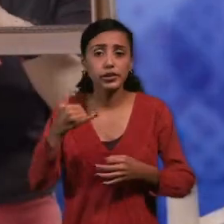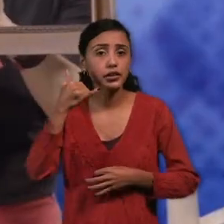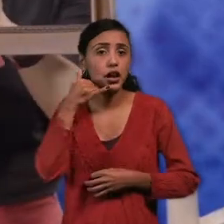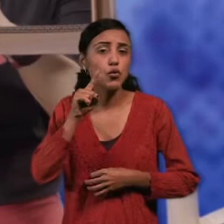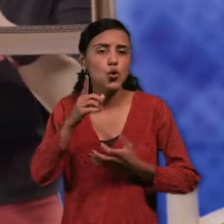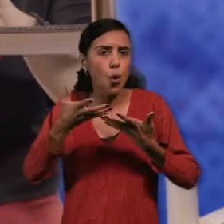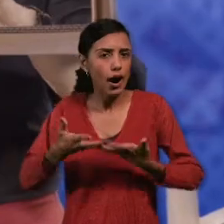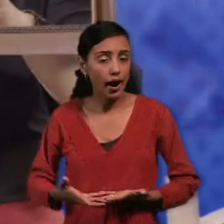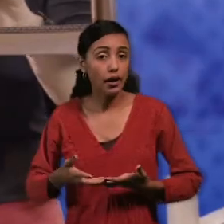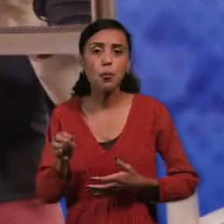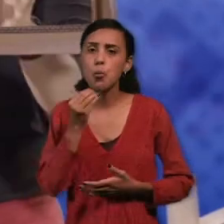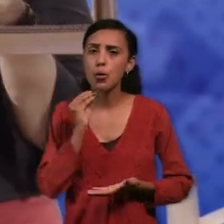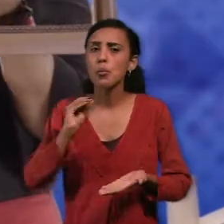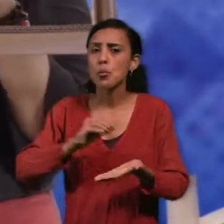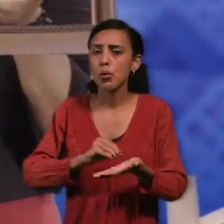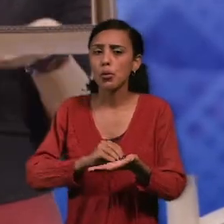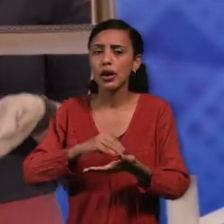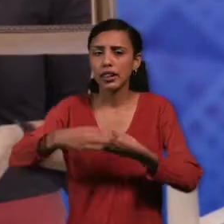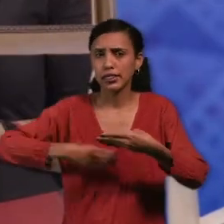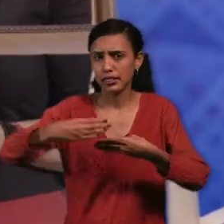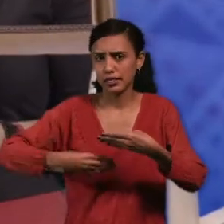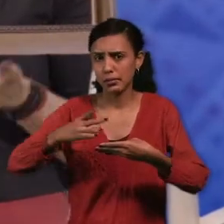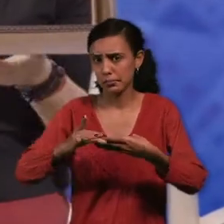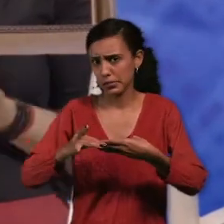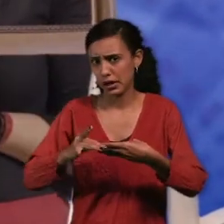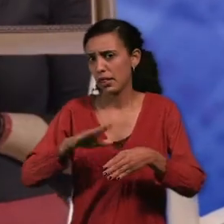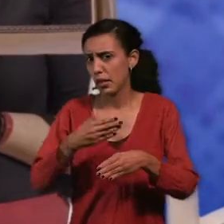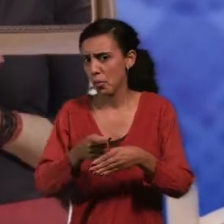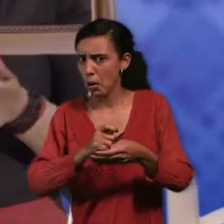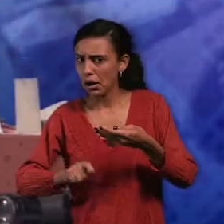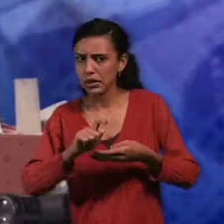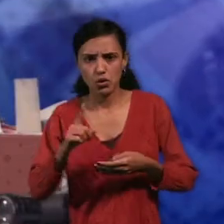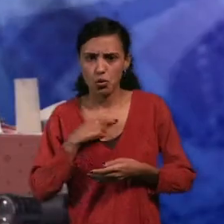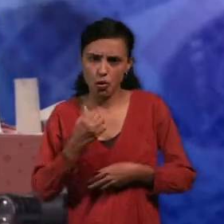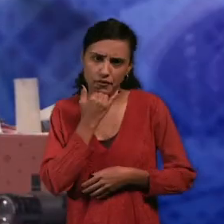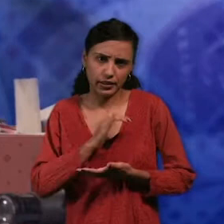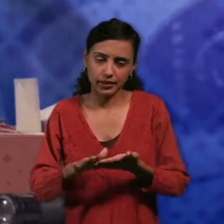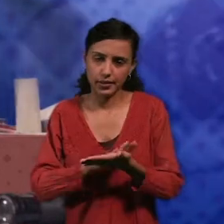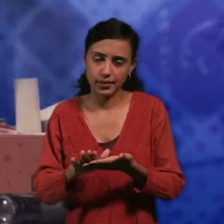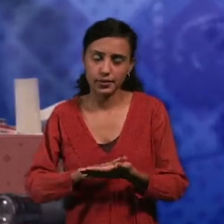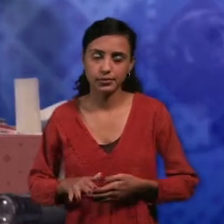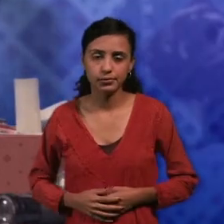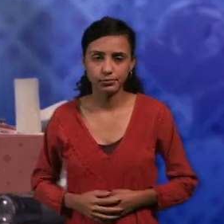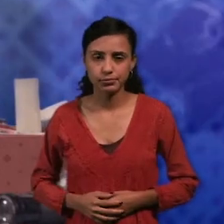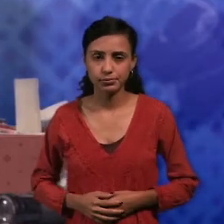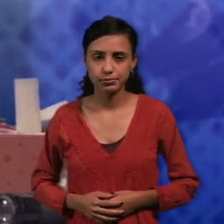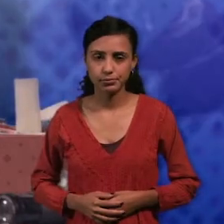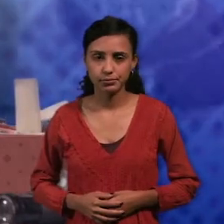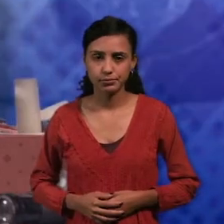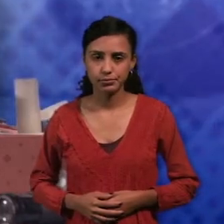caiga, le pueden colocar una precinta que después se quita y no le hace ningún daño al equipo. Y también, además de